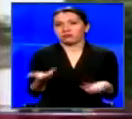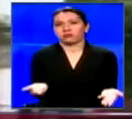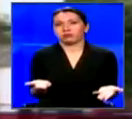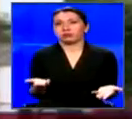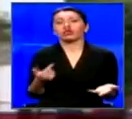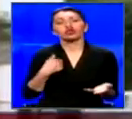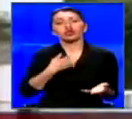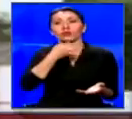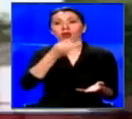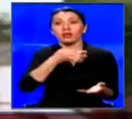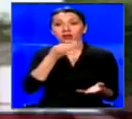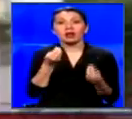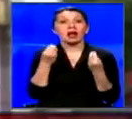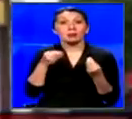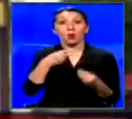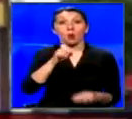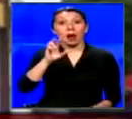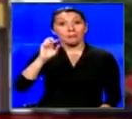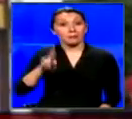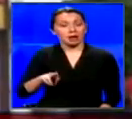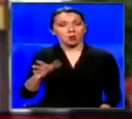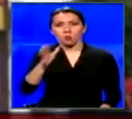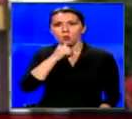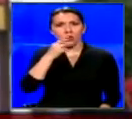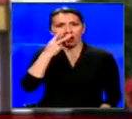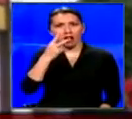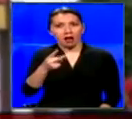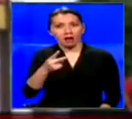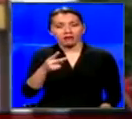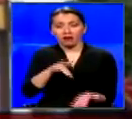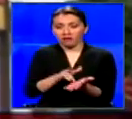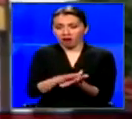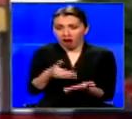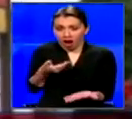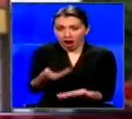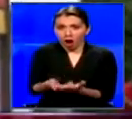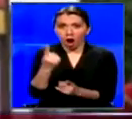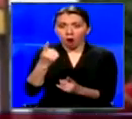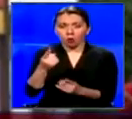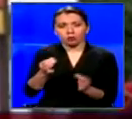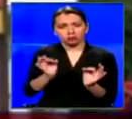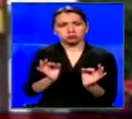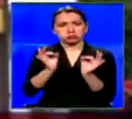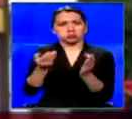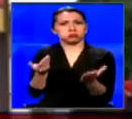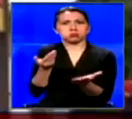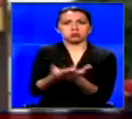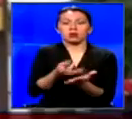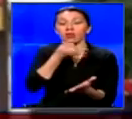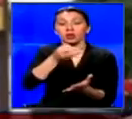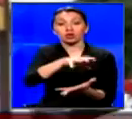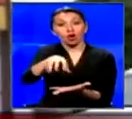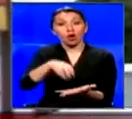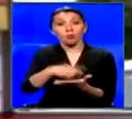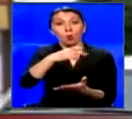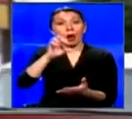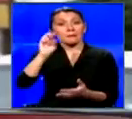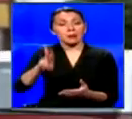me quiero referir a lo que ha pasado aquí en Hualpén. No he visto a la fecha algún aporte concreto que la comuna de Hualpén haya